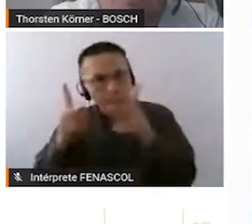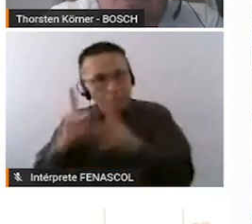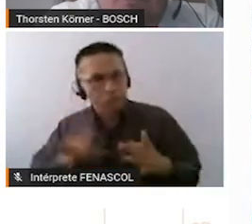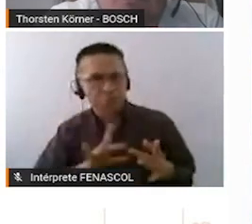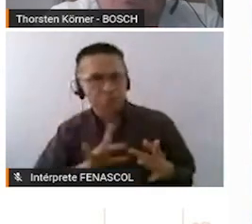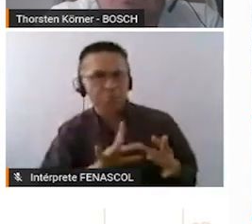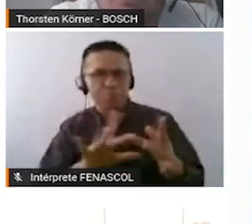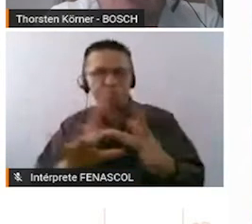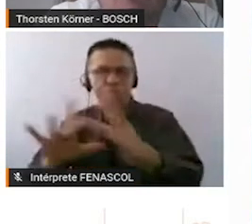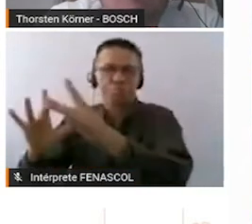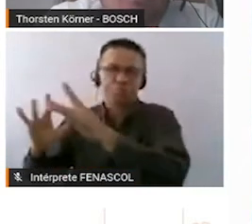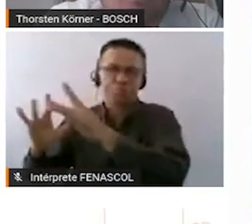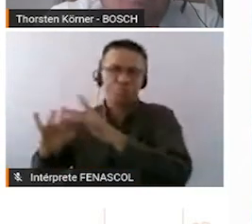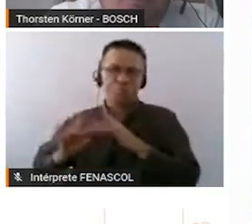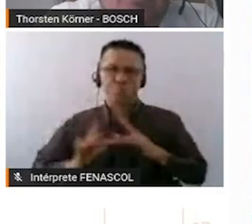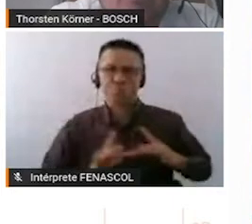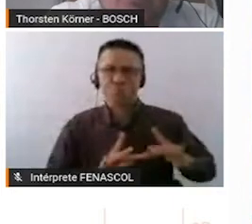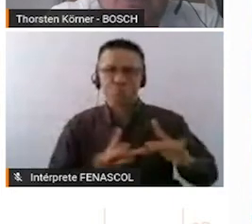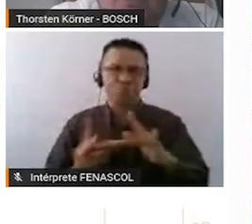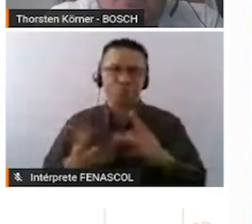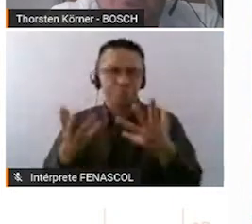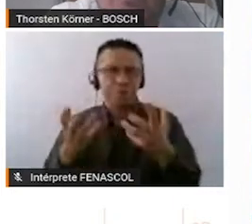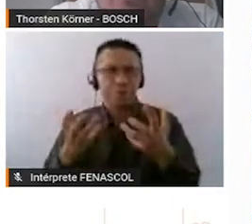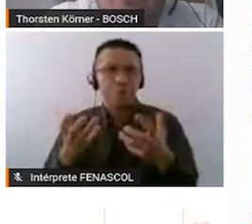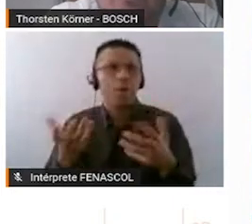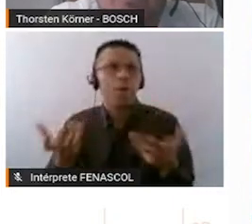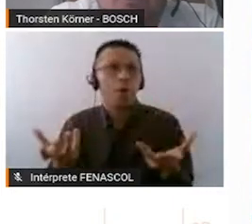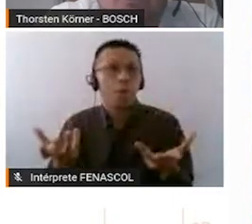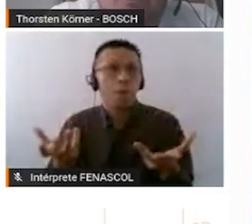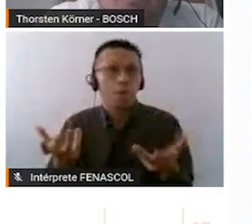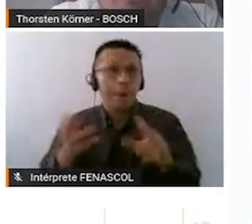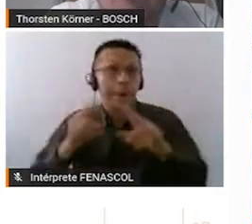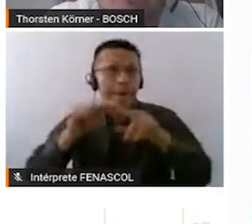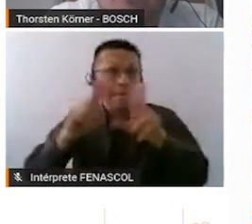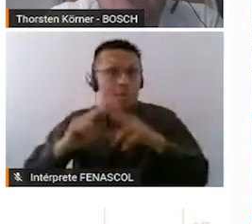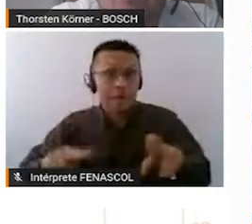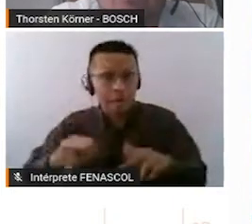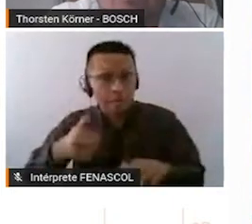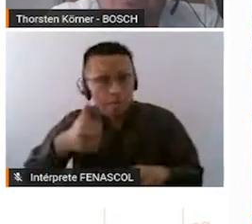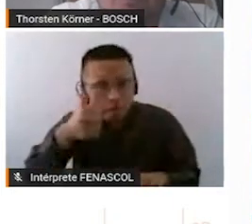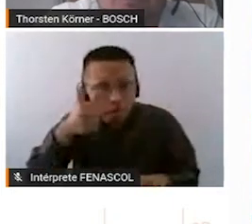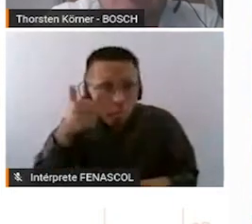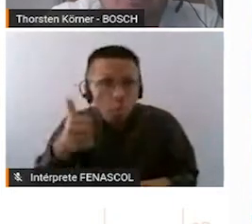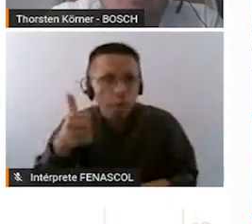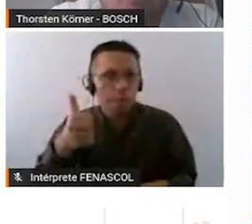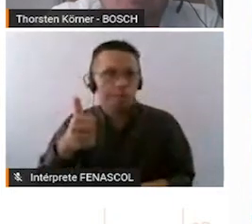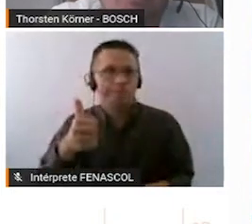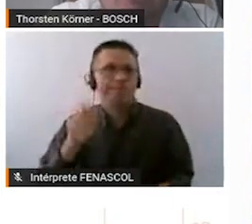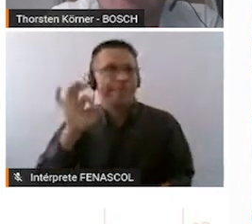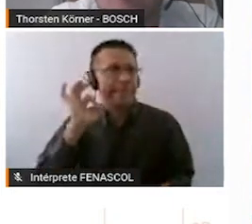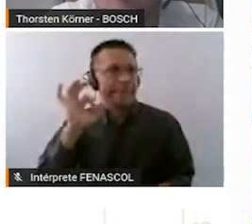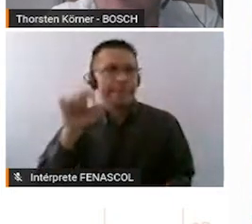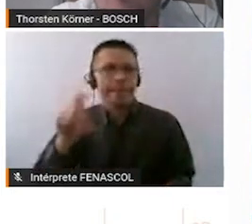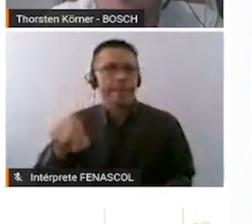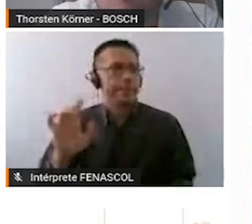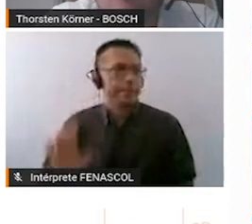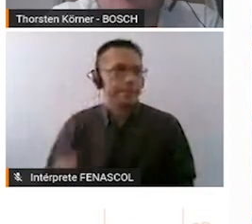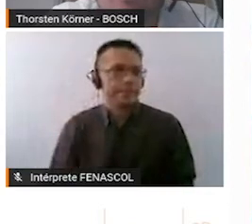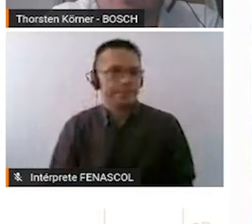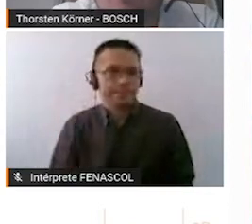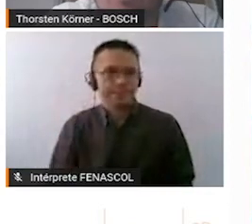depende muchísimo de nuestra calidad de red, ¿ya? Acuérdense de eso. El mayor limitante de